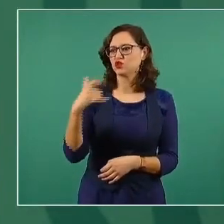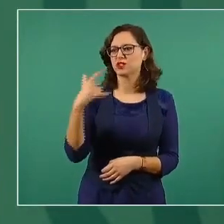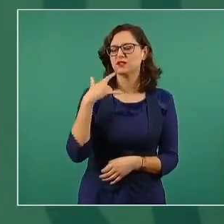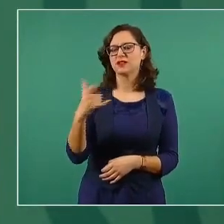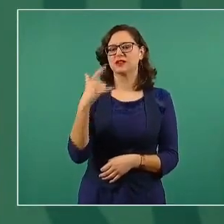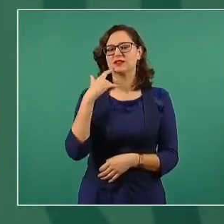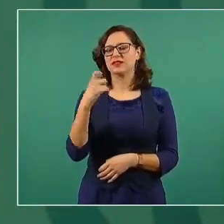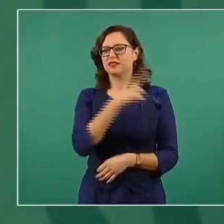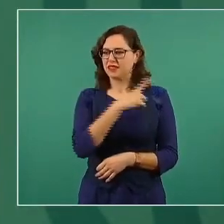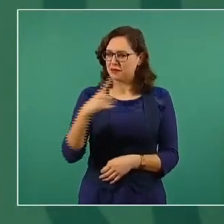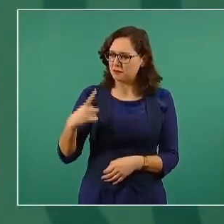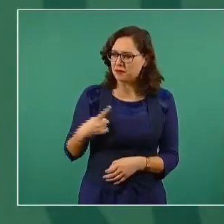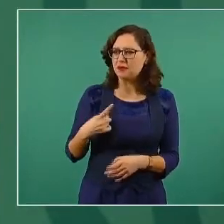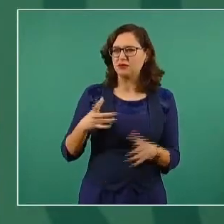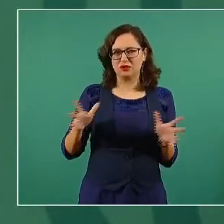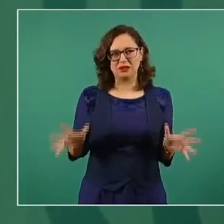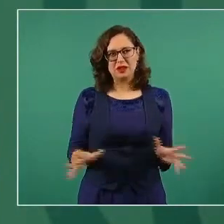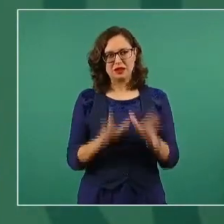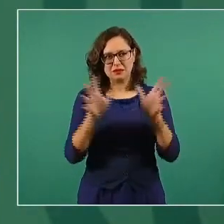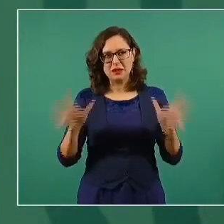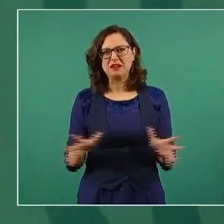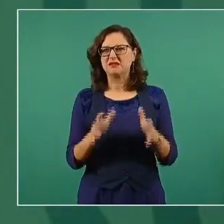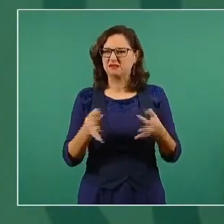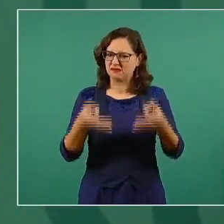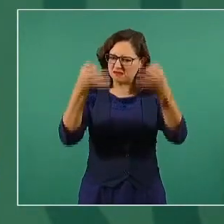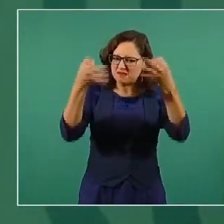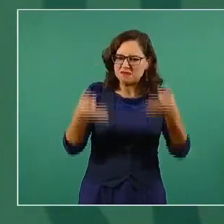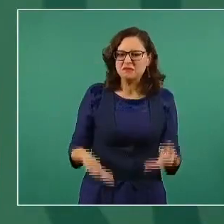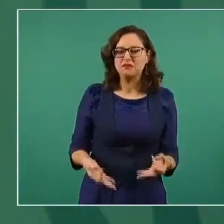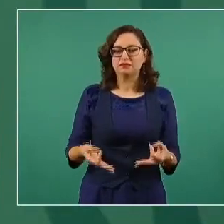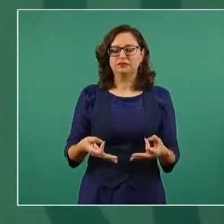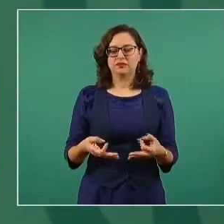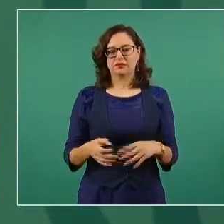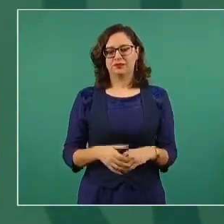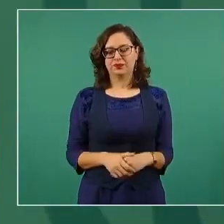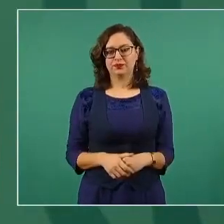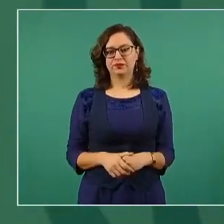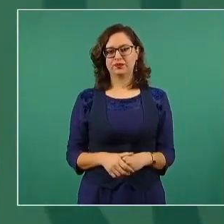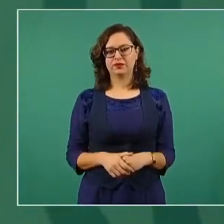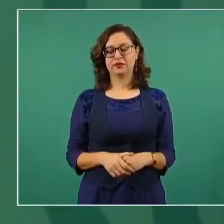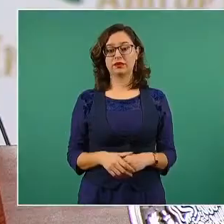no esos que son demócratas cuando